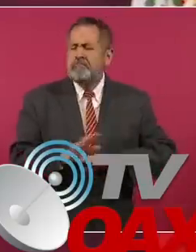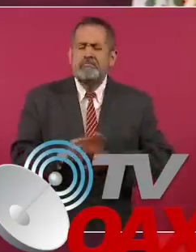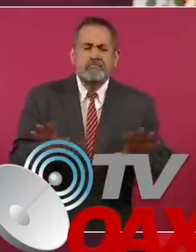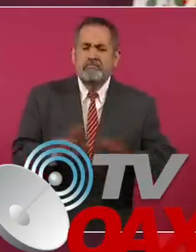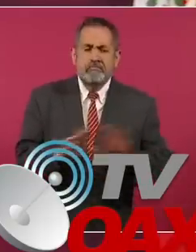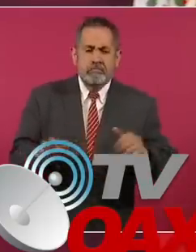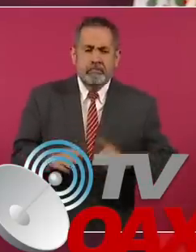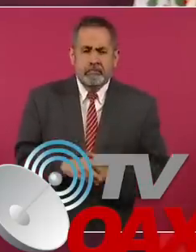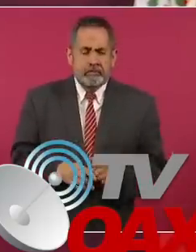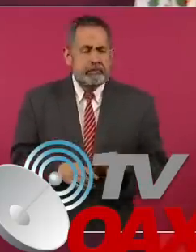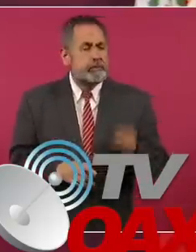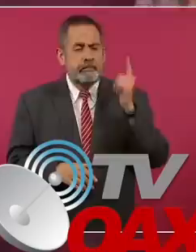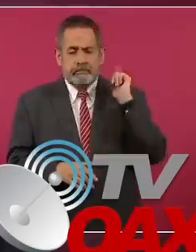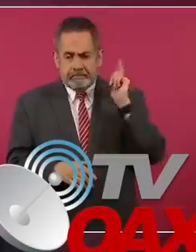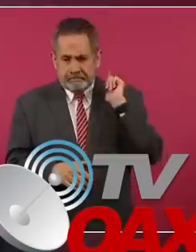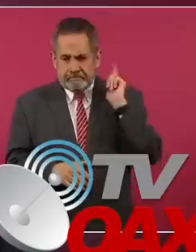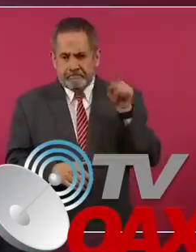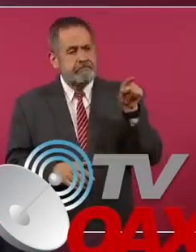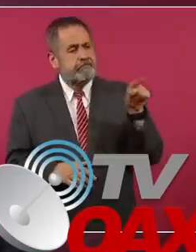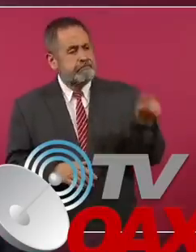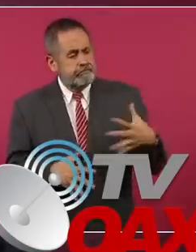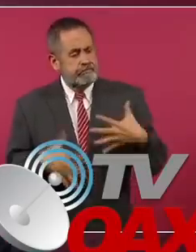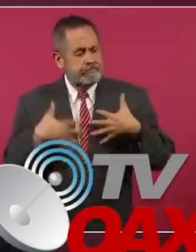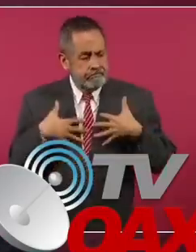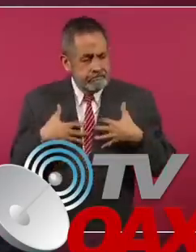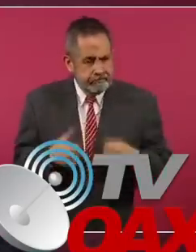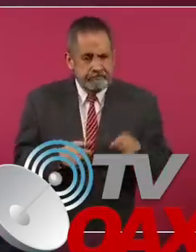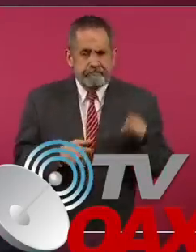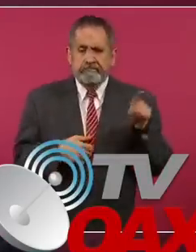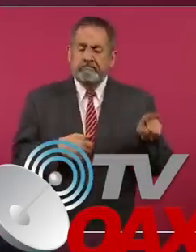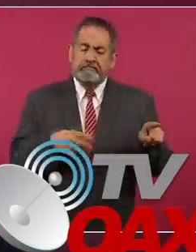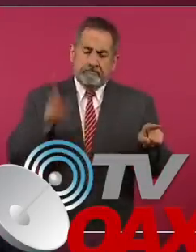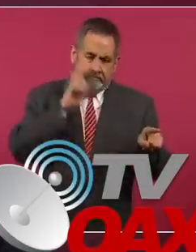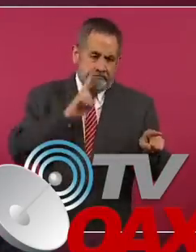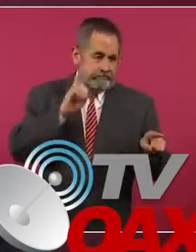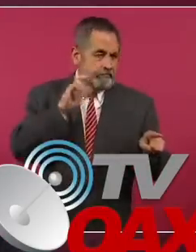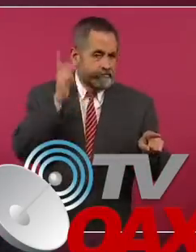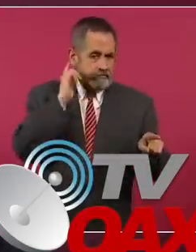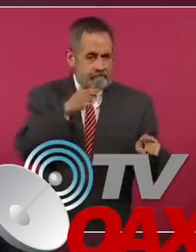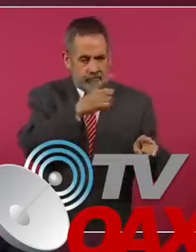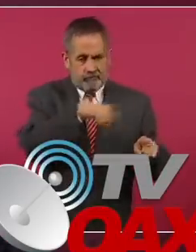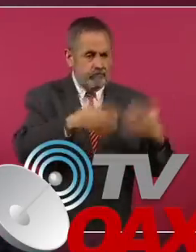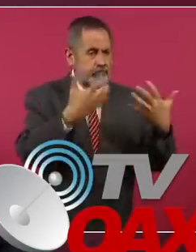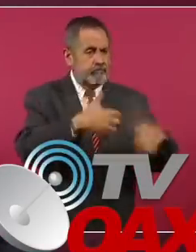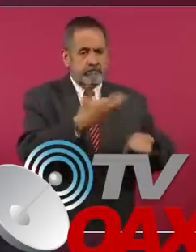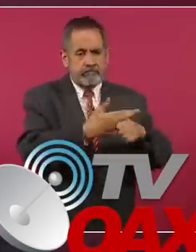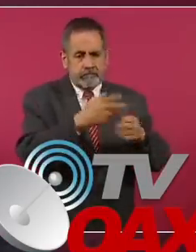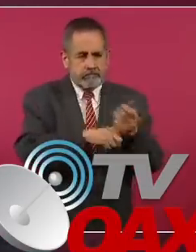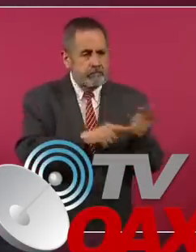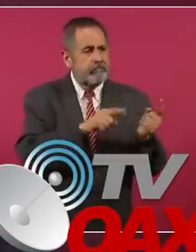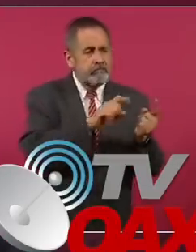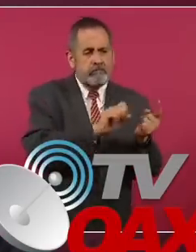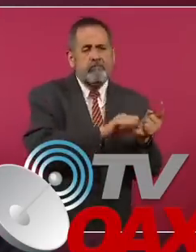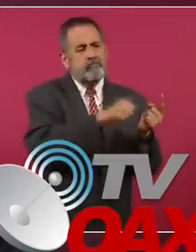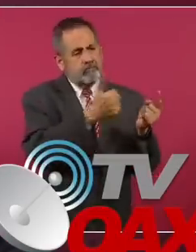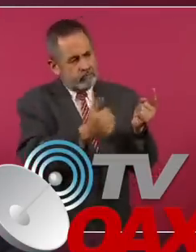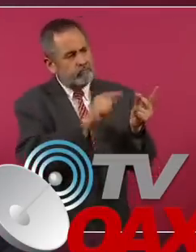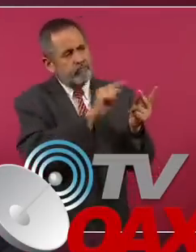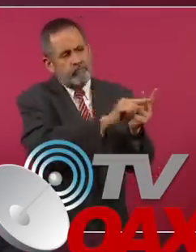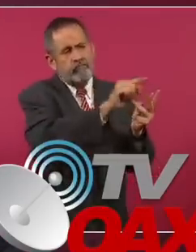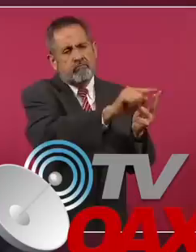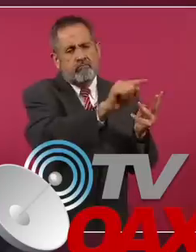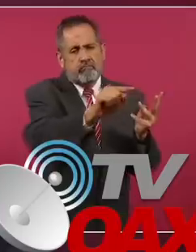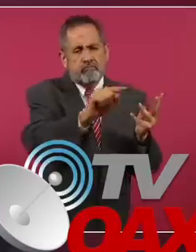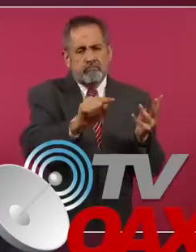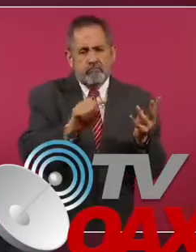Ojalá y comprendan, no solo los de esta empresa, sino otros